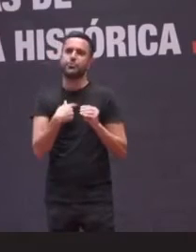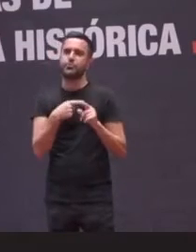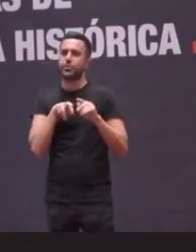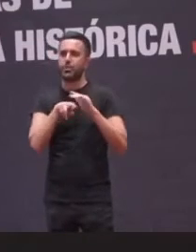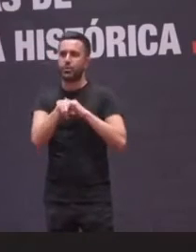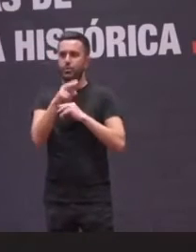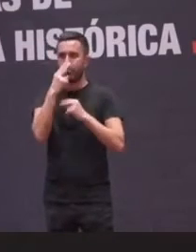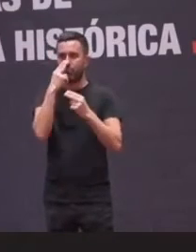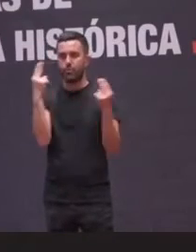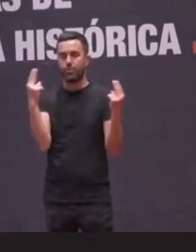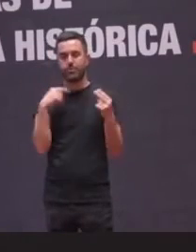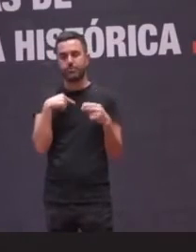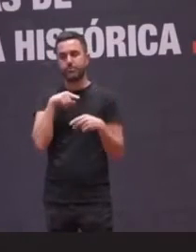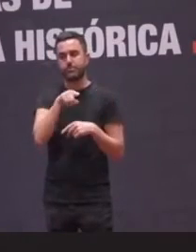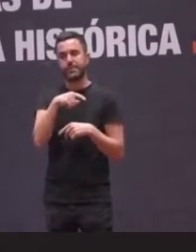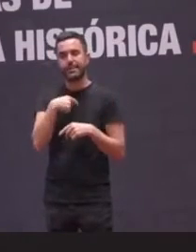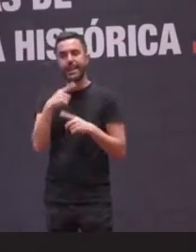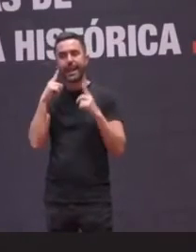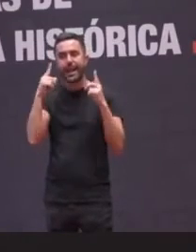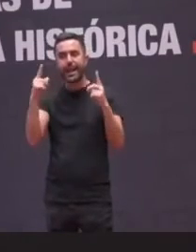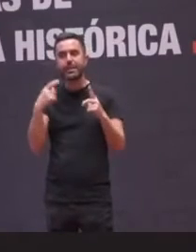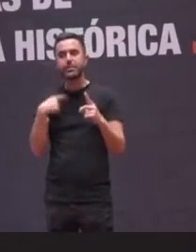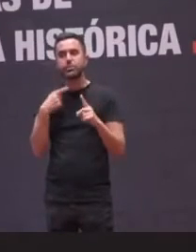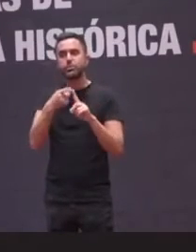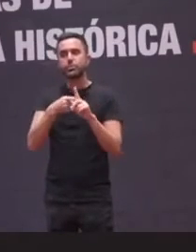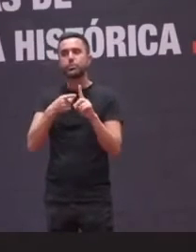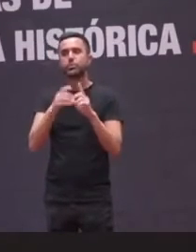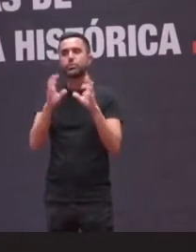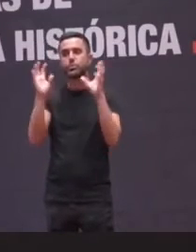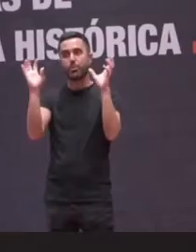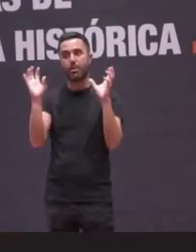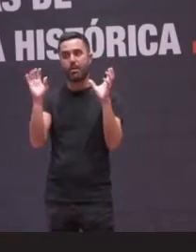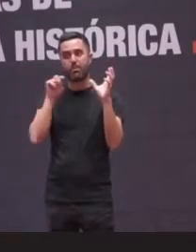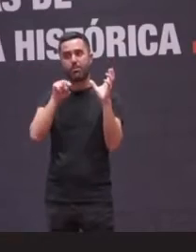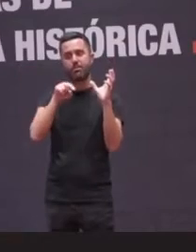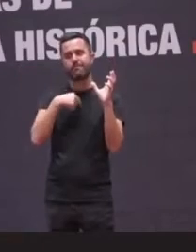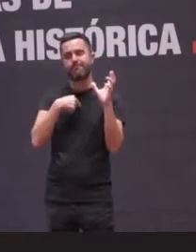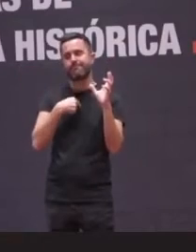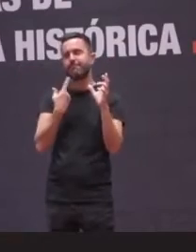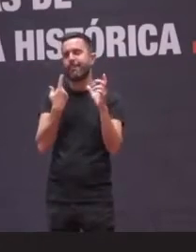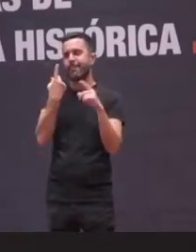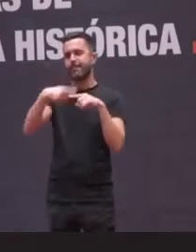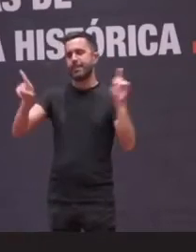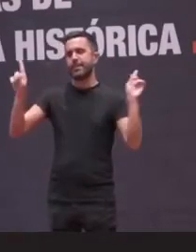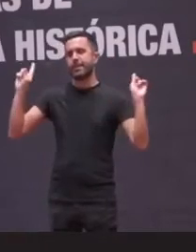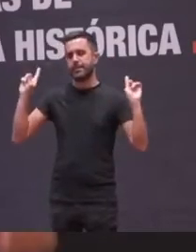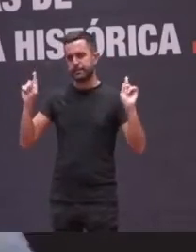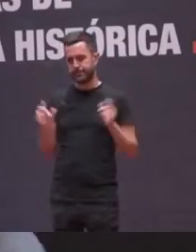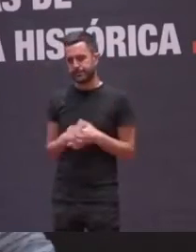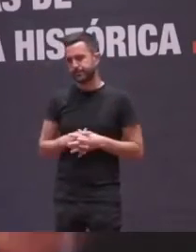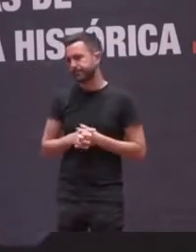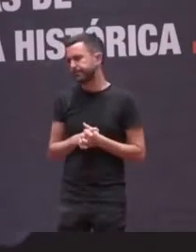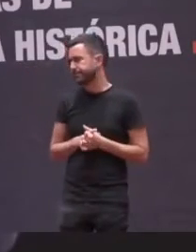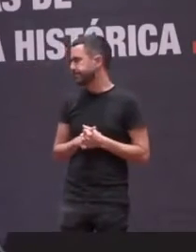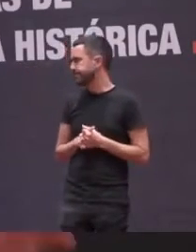demandada. Se ven, o caso do uso do Pazo de Meirás é moi distinto porque o uso foi moito máis intenso. Ben, non me estendo, sí, quería aclarar